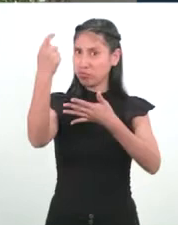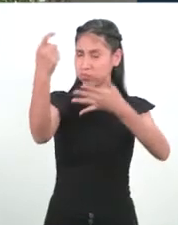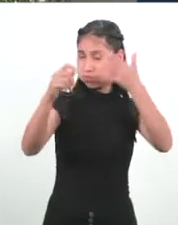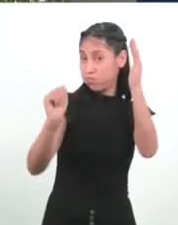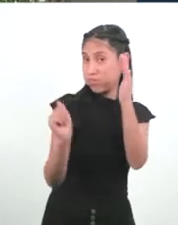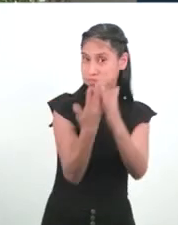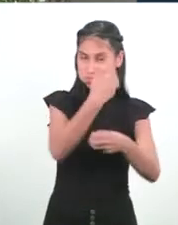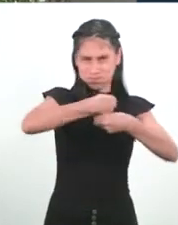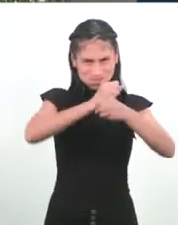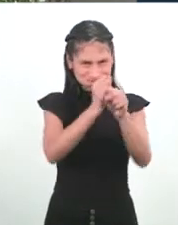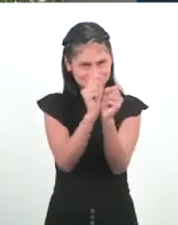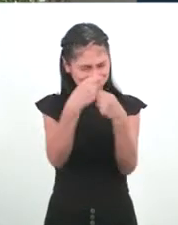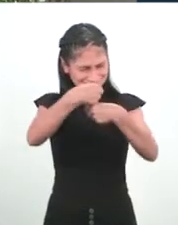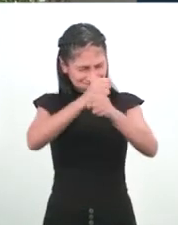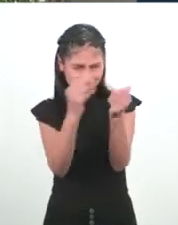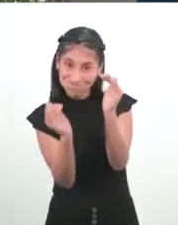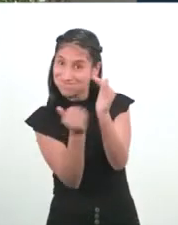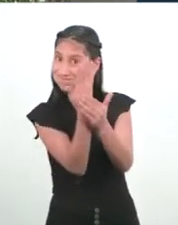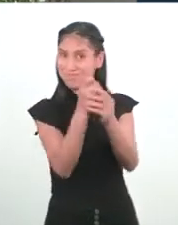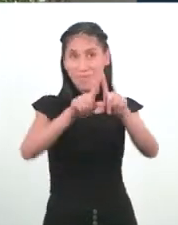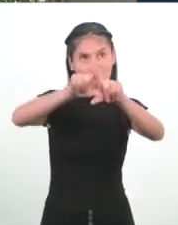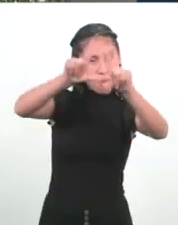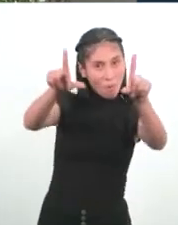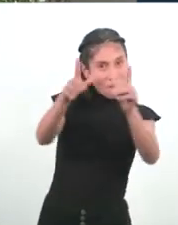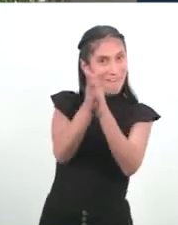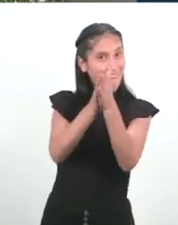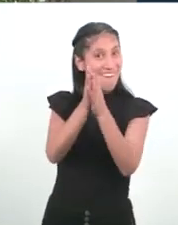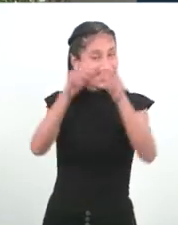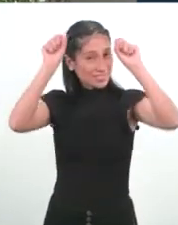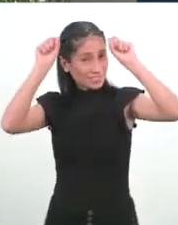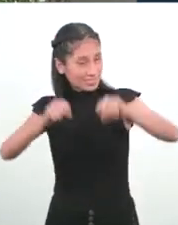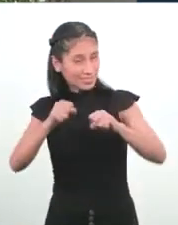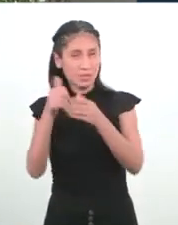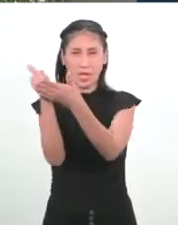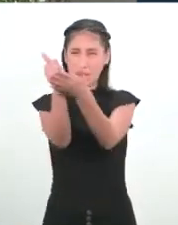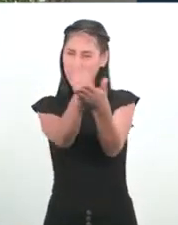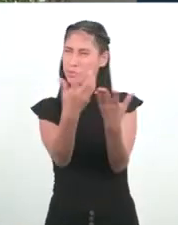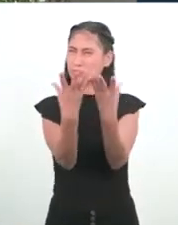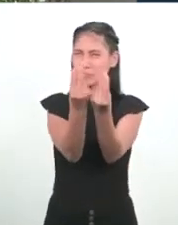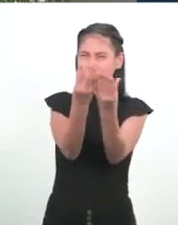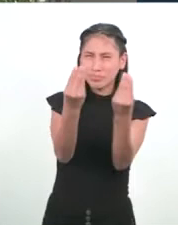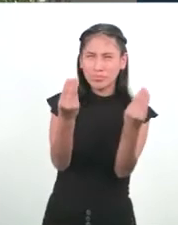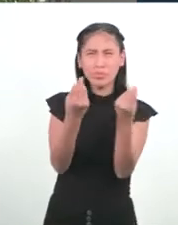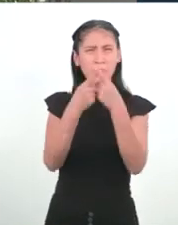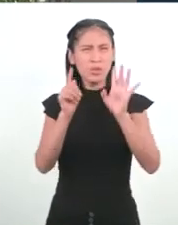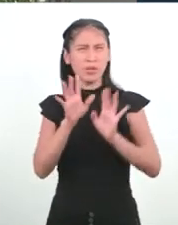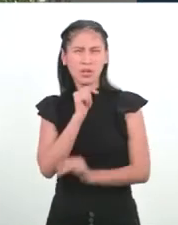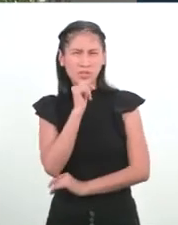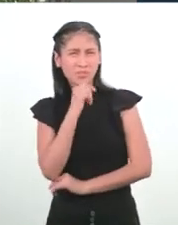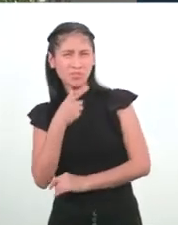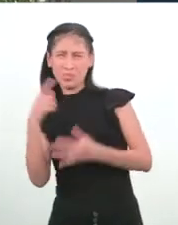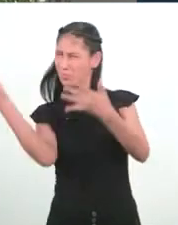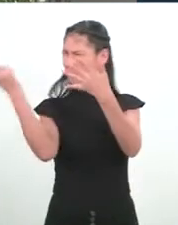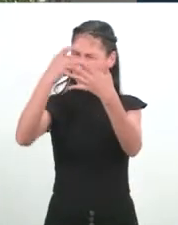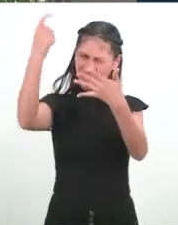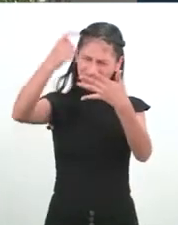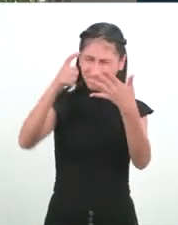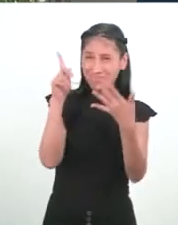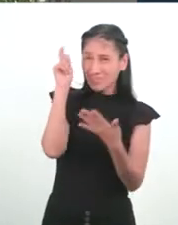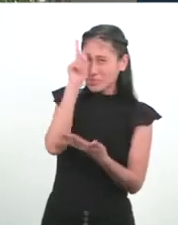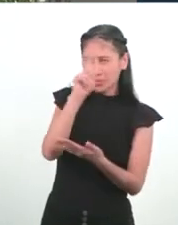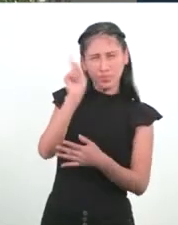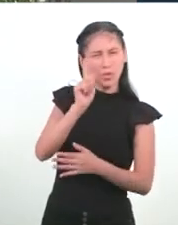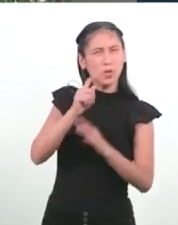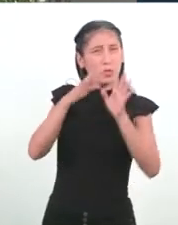emprender. Creo que es una experiencia valiosísima y enriquecedora para todos. Y no tiene que ser algo muy complejo. Creo